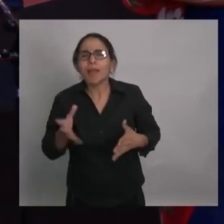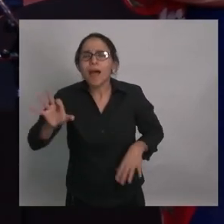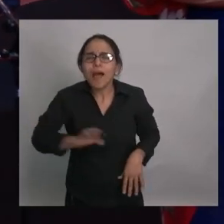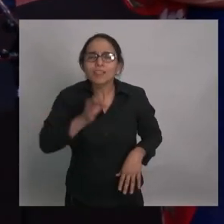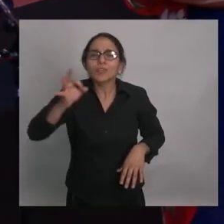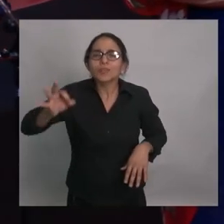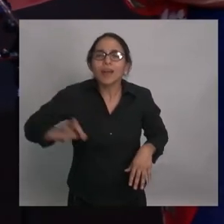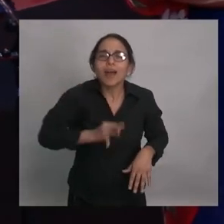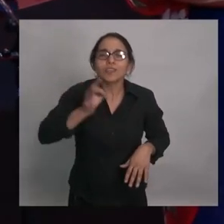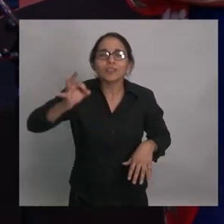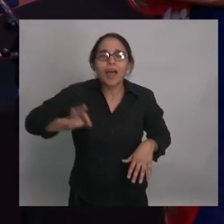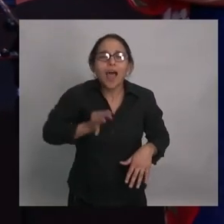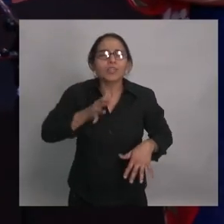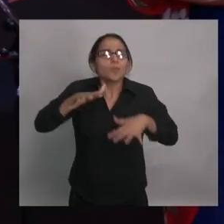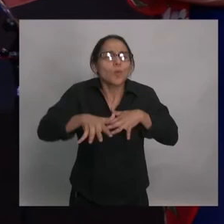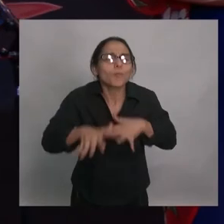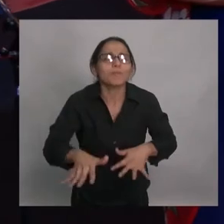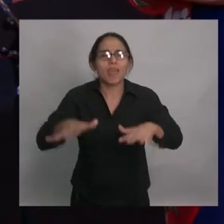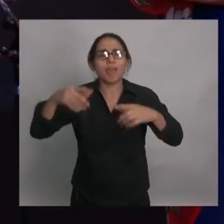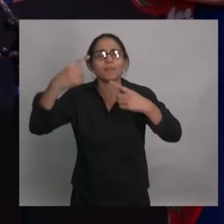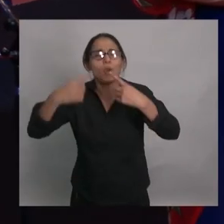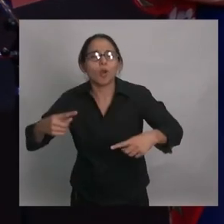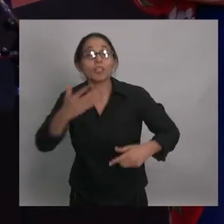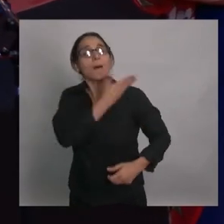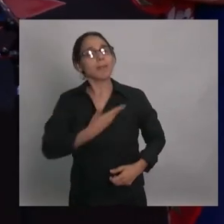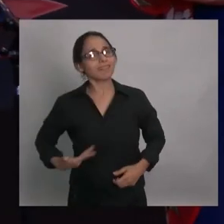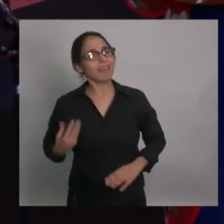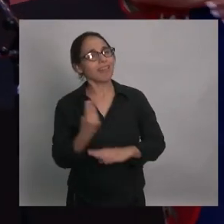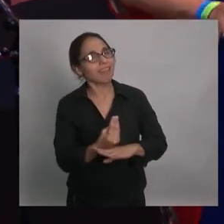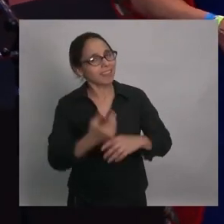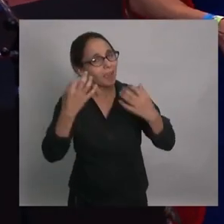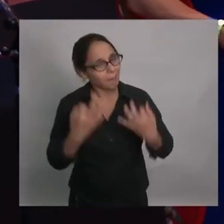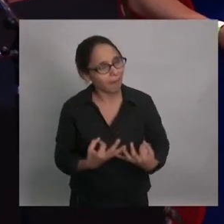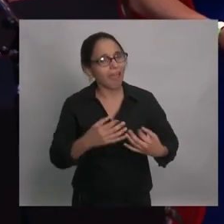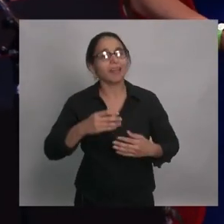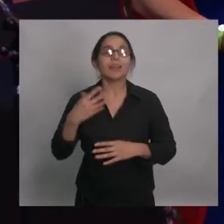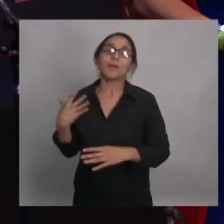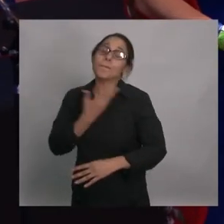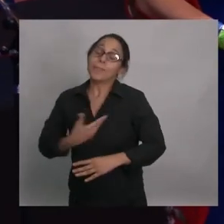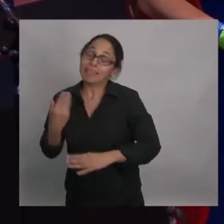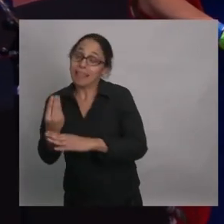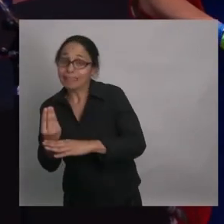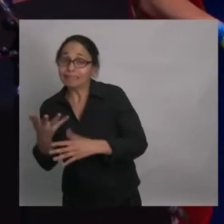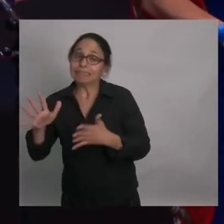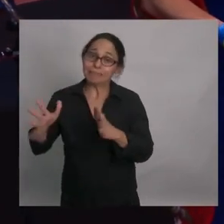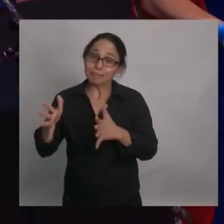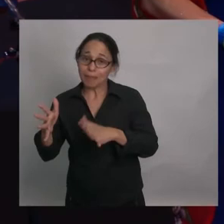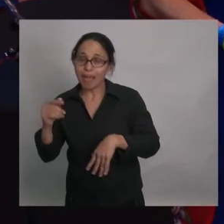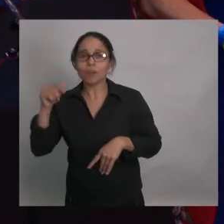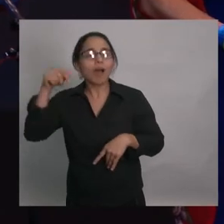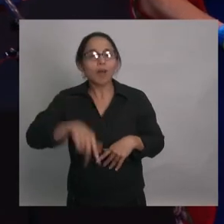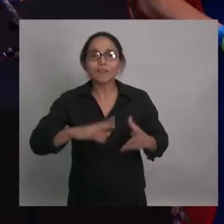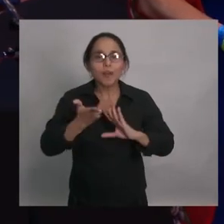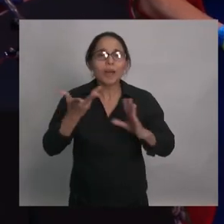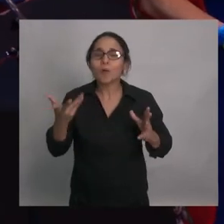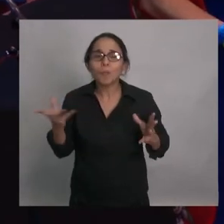de movilización de buenos presidentes de medem a los presidentes del centro etcétera ahora culmina